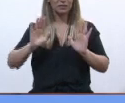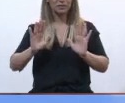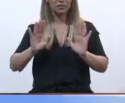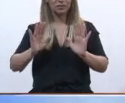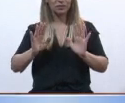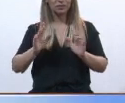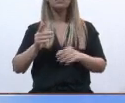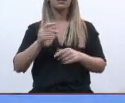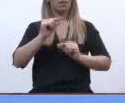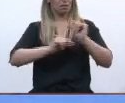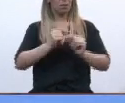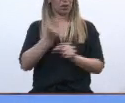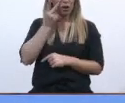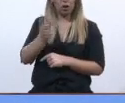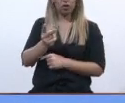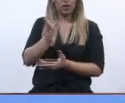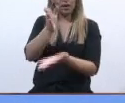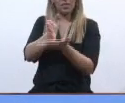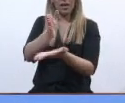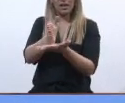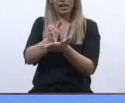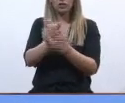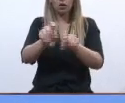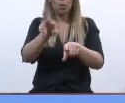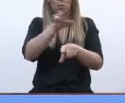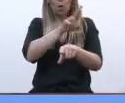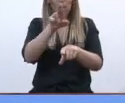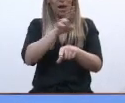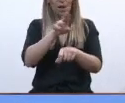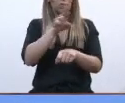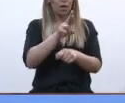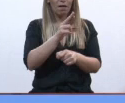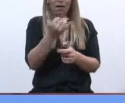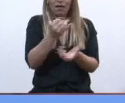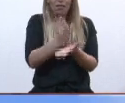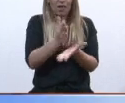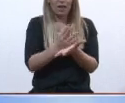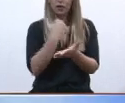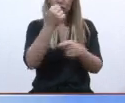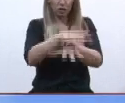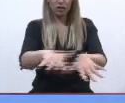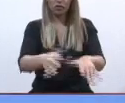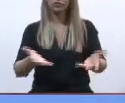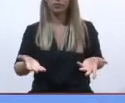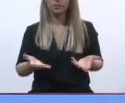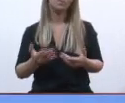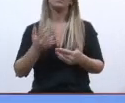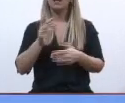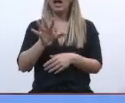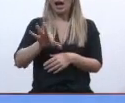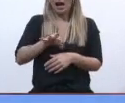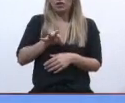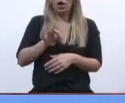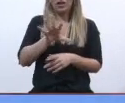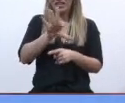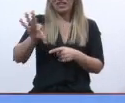reconocer los derechos que tenían las mujeres sobre los hijos. Dos prohibiciones básicas en el año 500 antes de